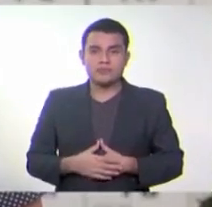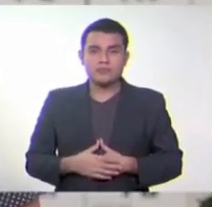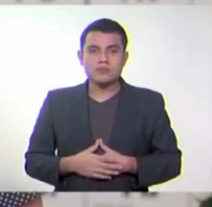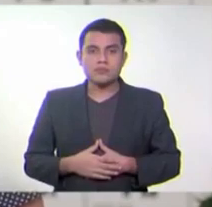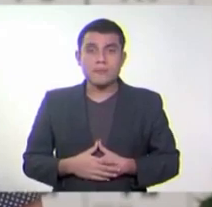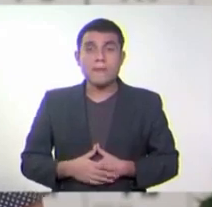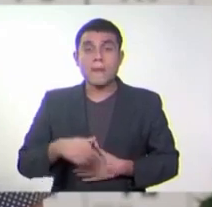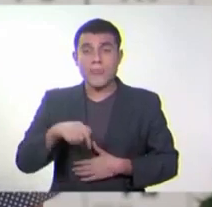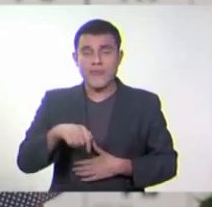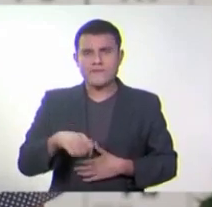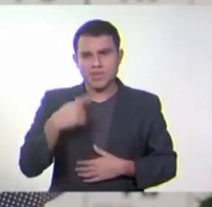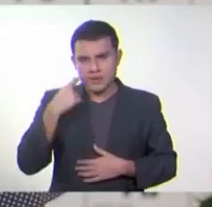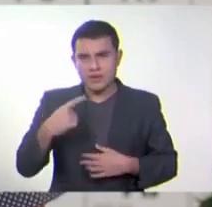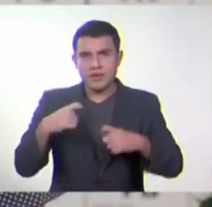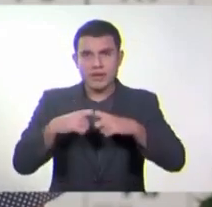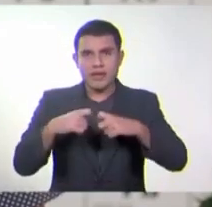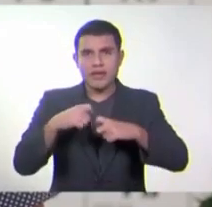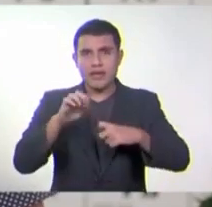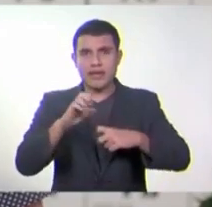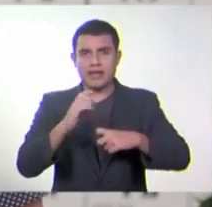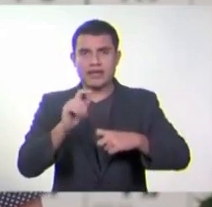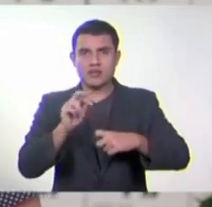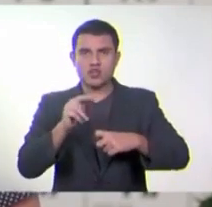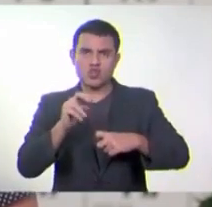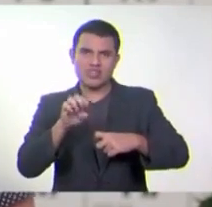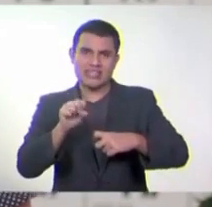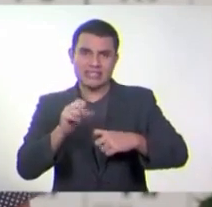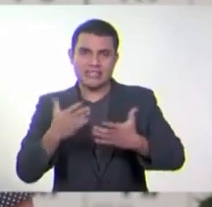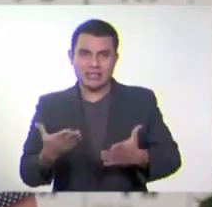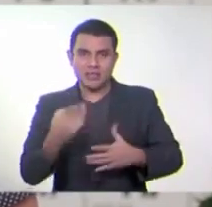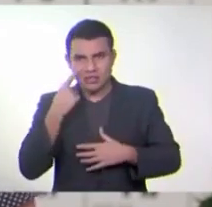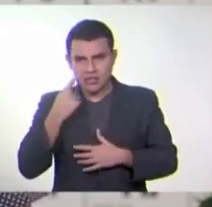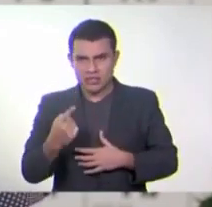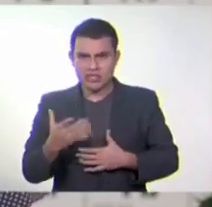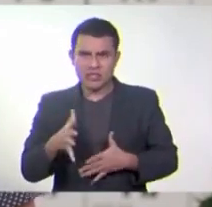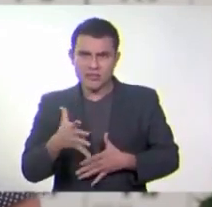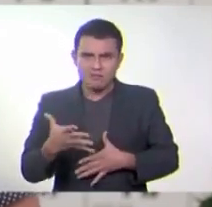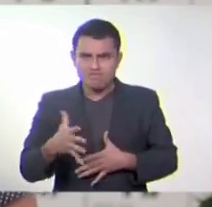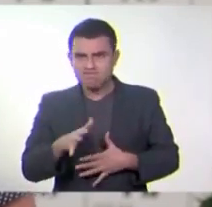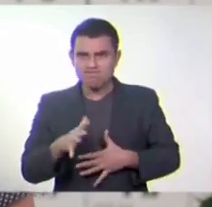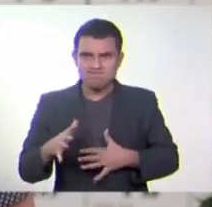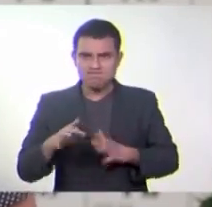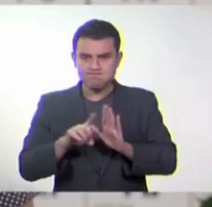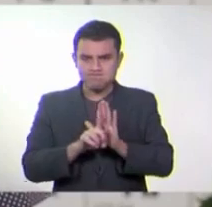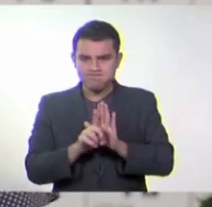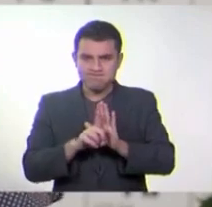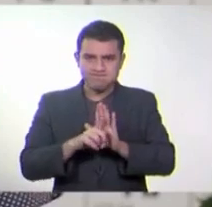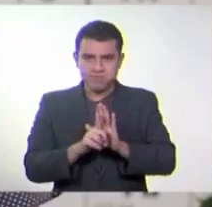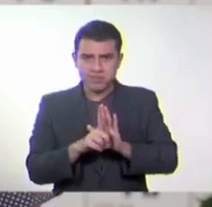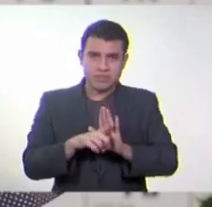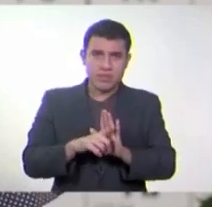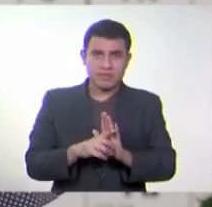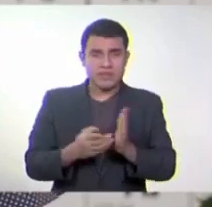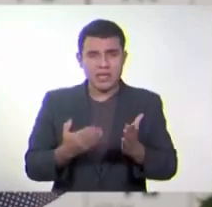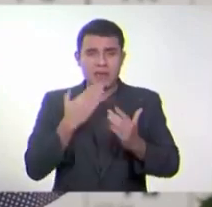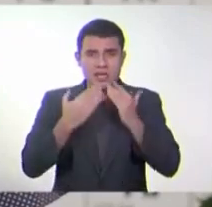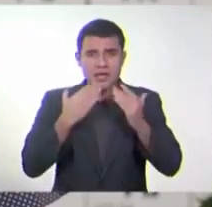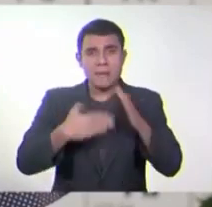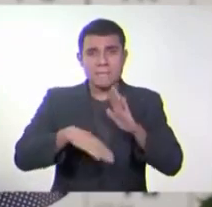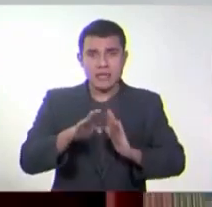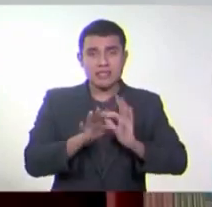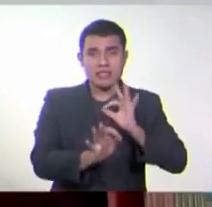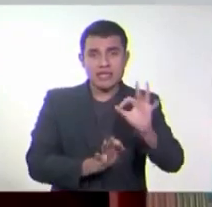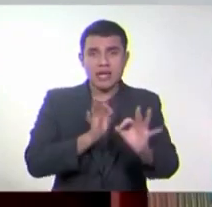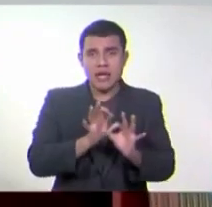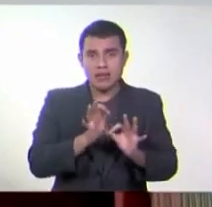Los electrones lo que hacen es como me dicen un poquito más de la personalidad del átomo,